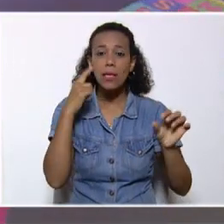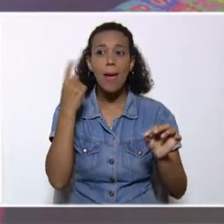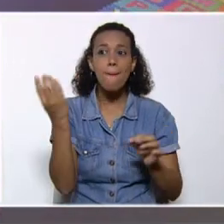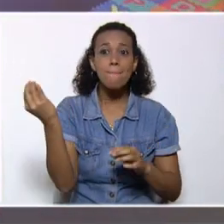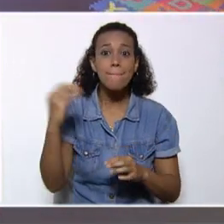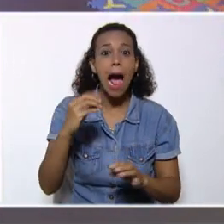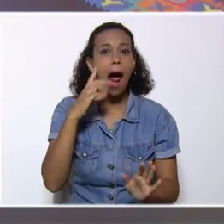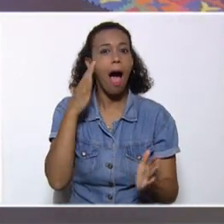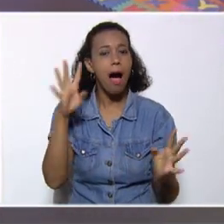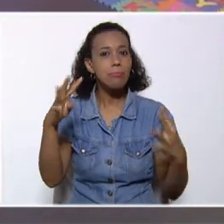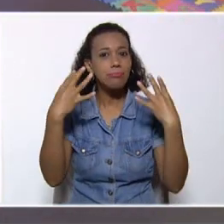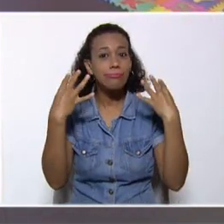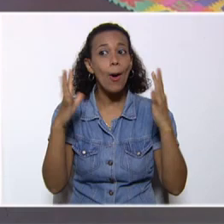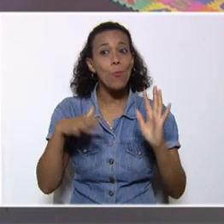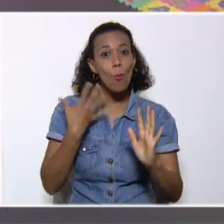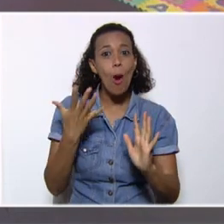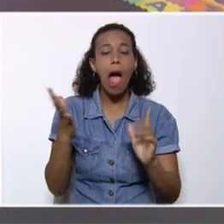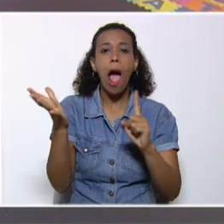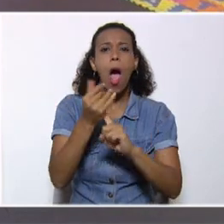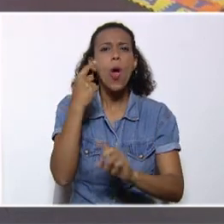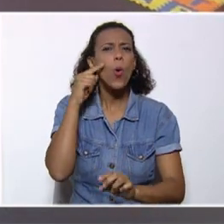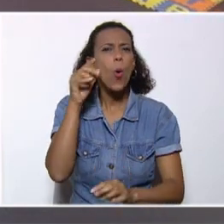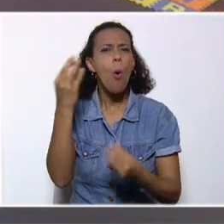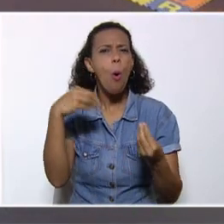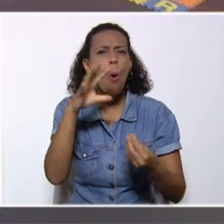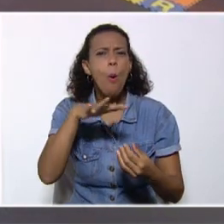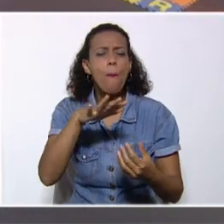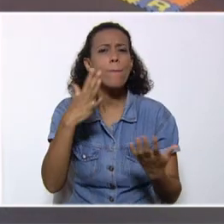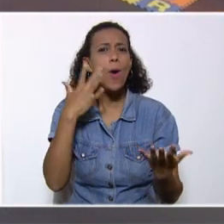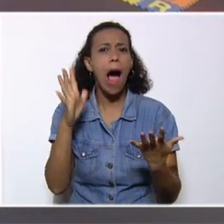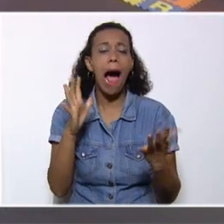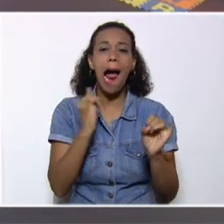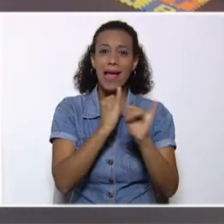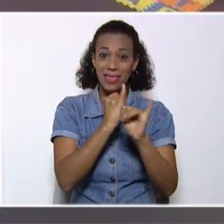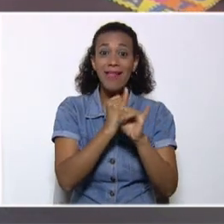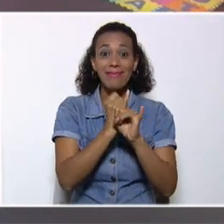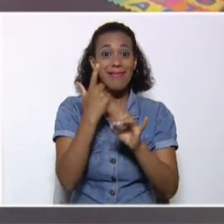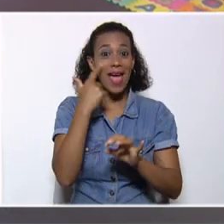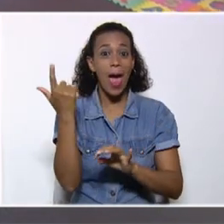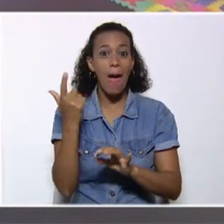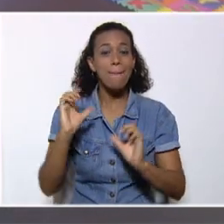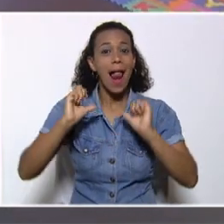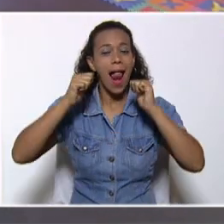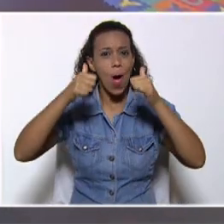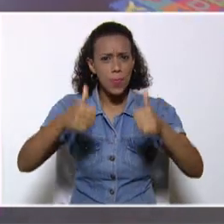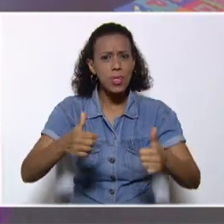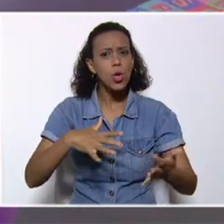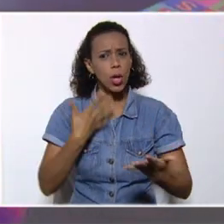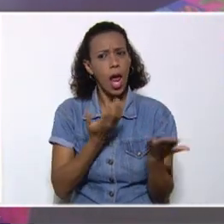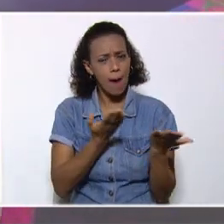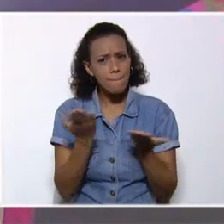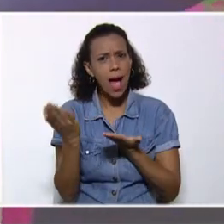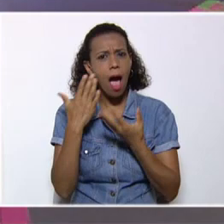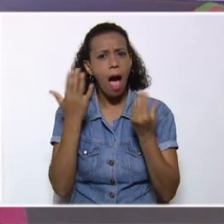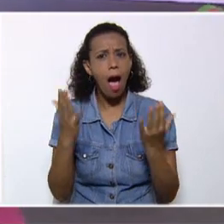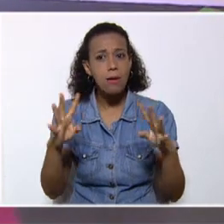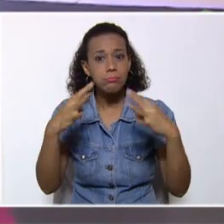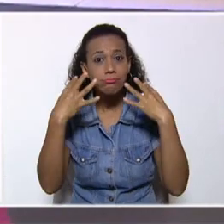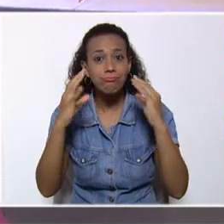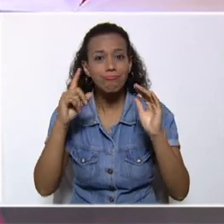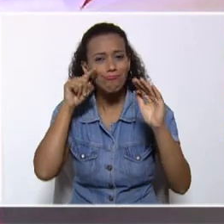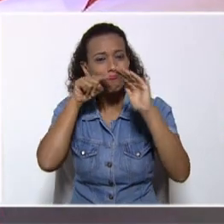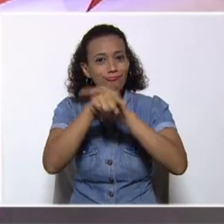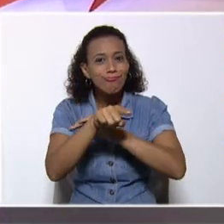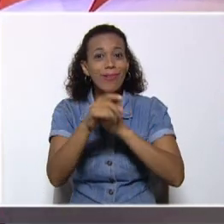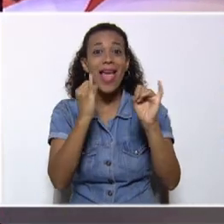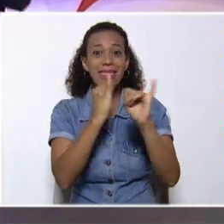que tenemos para ustedes las pueden conseguir directamente en nuestras redes sociales. Y para iniciar, yo quiero invitarles a que